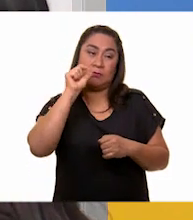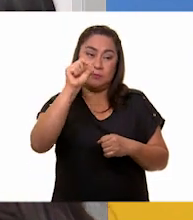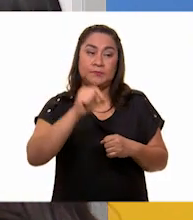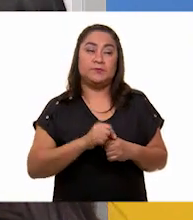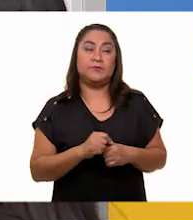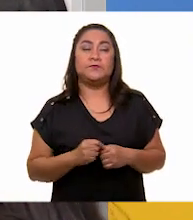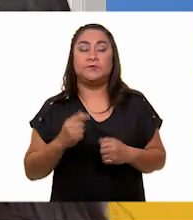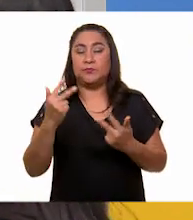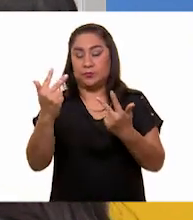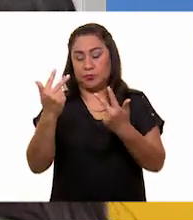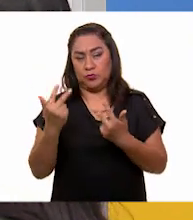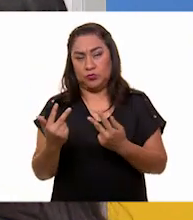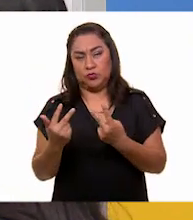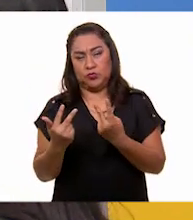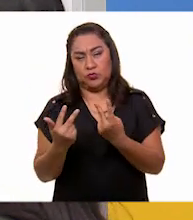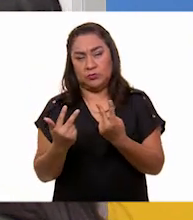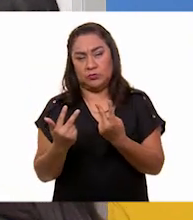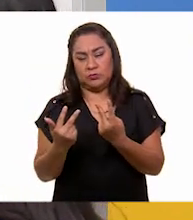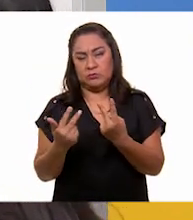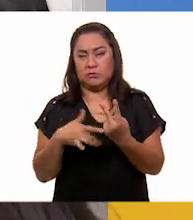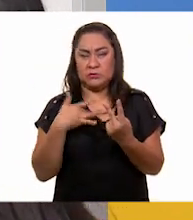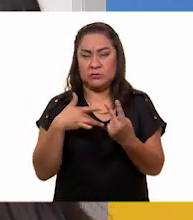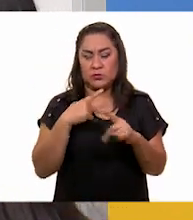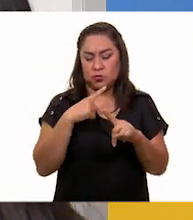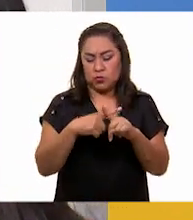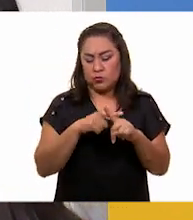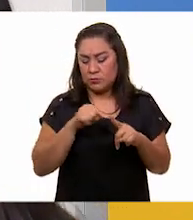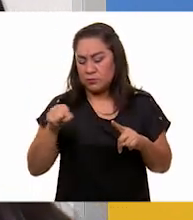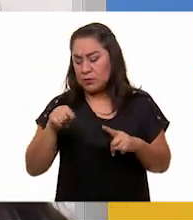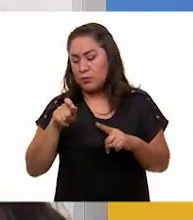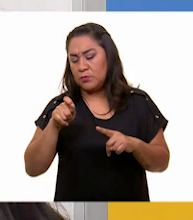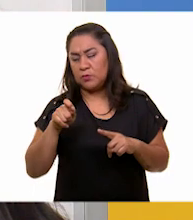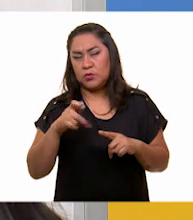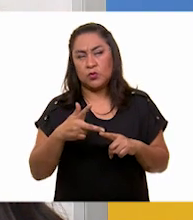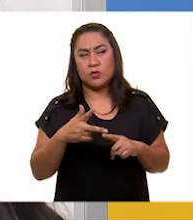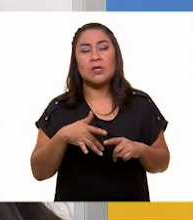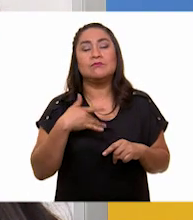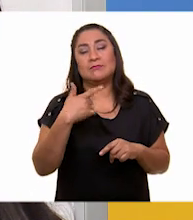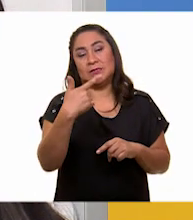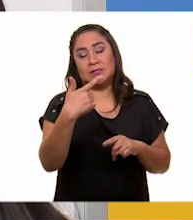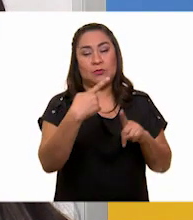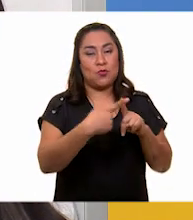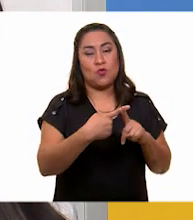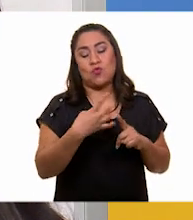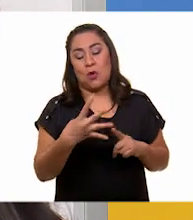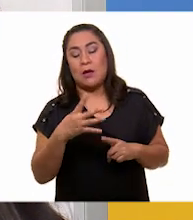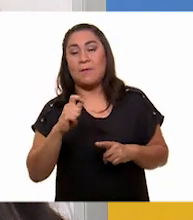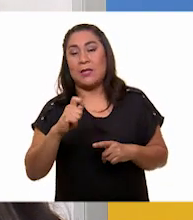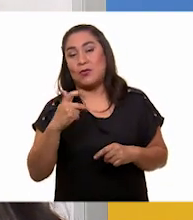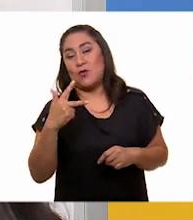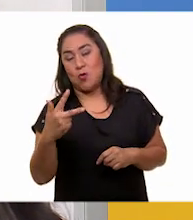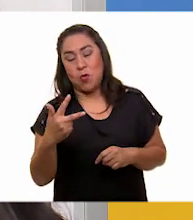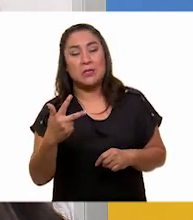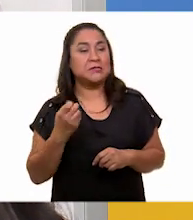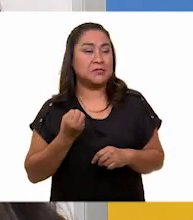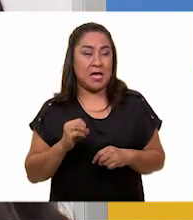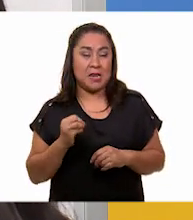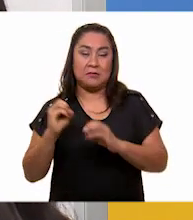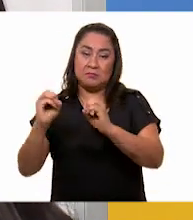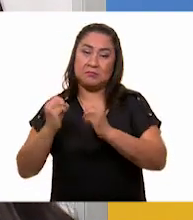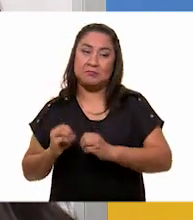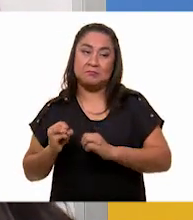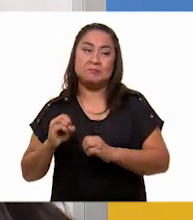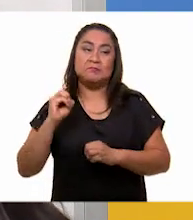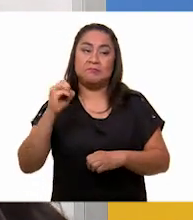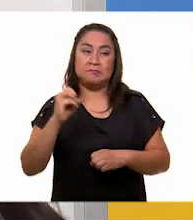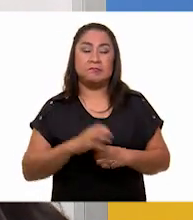un número que multiplicado es 7 por 4, 28, nos queda 0 y bajamos